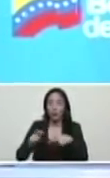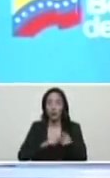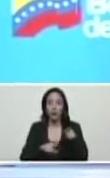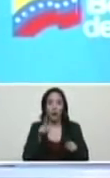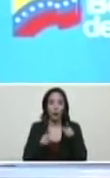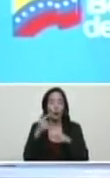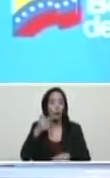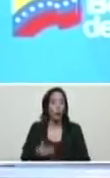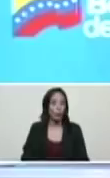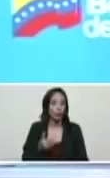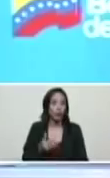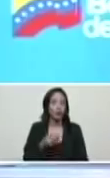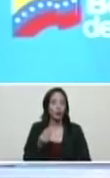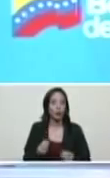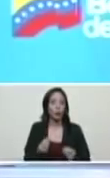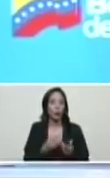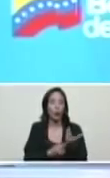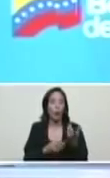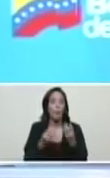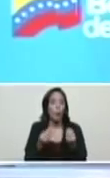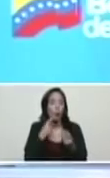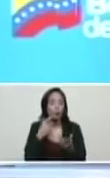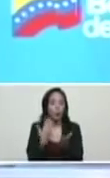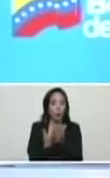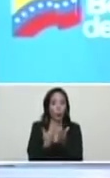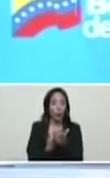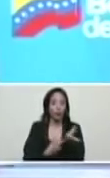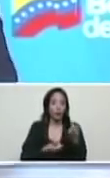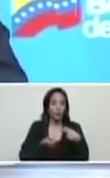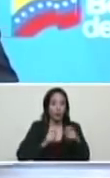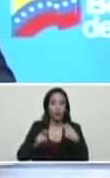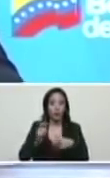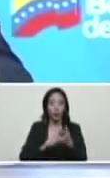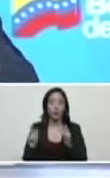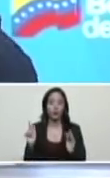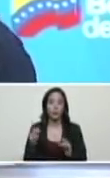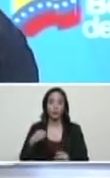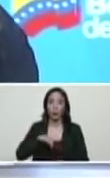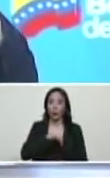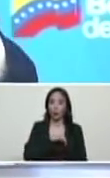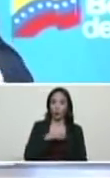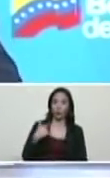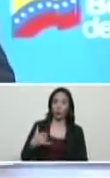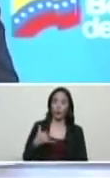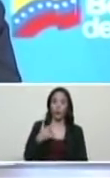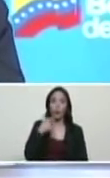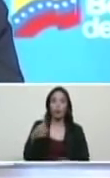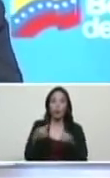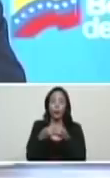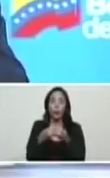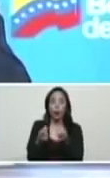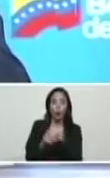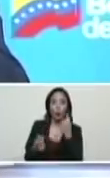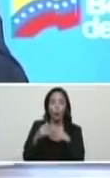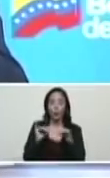muy importantes preofertas. Y nosotros, compañeros del equipo económico, debemos tomar